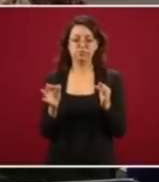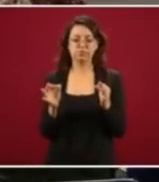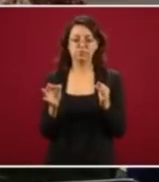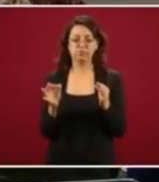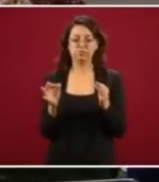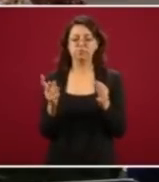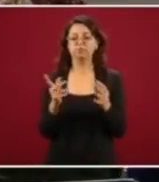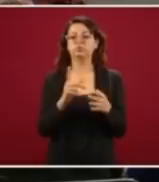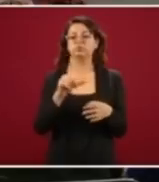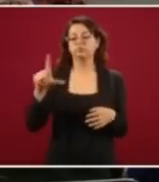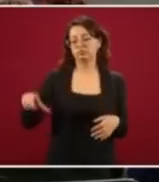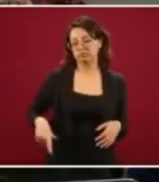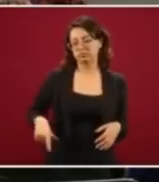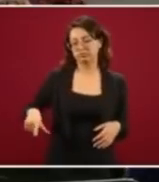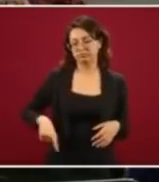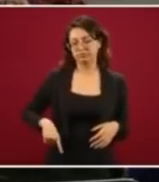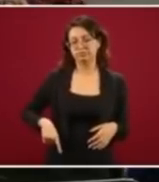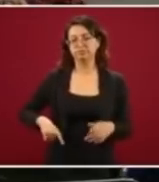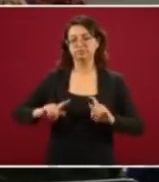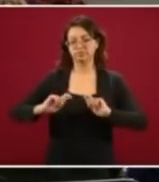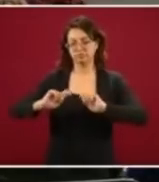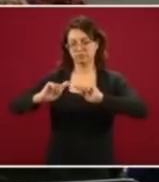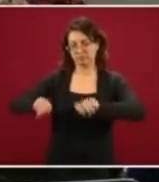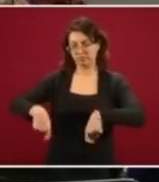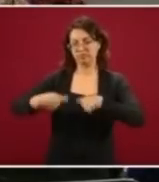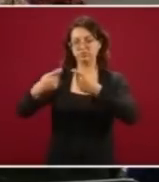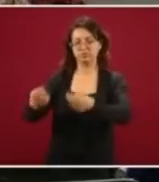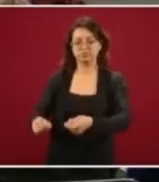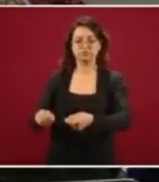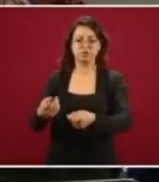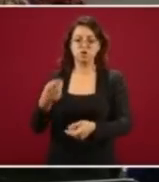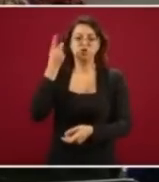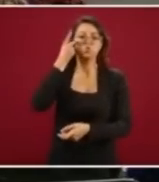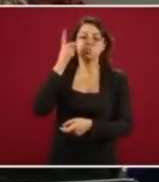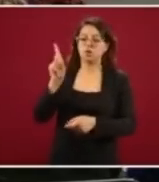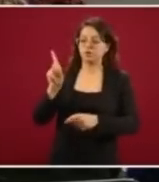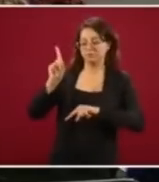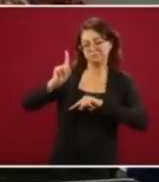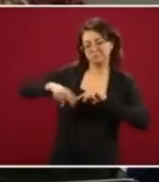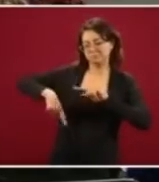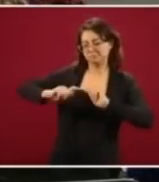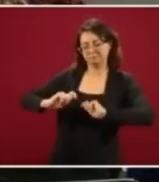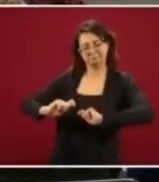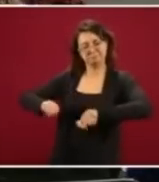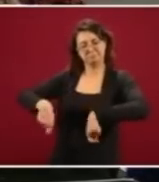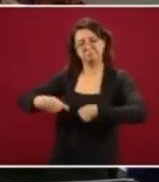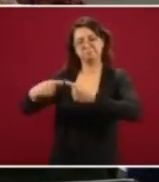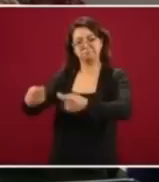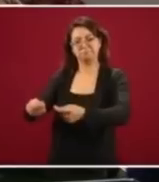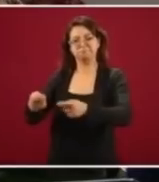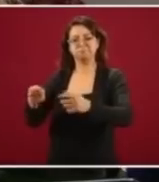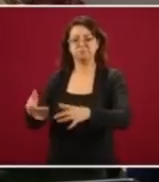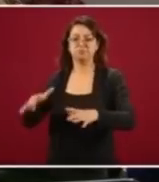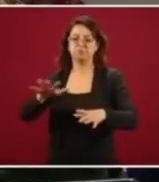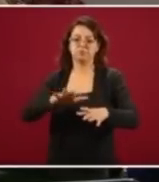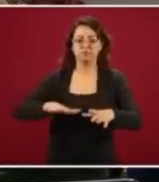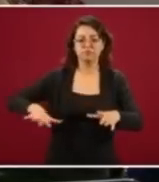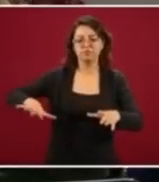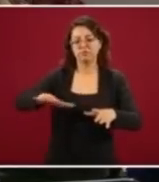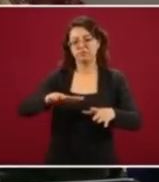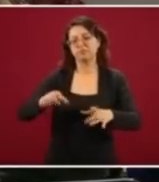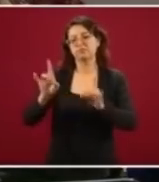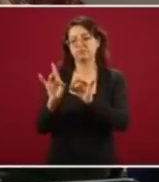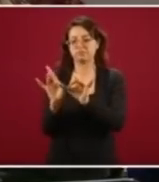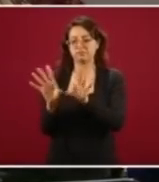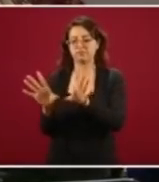al Gobierno de México el título de concesión de El Olivo, donde